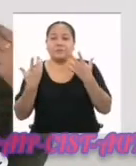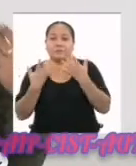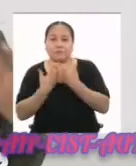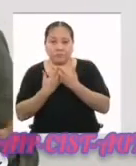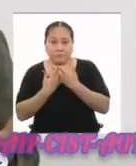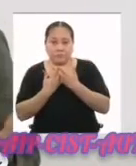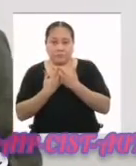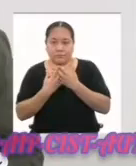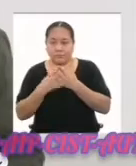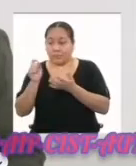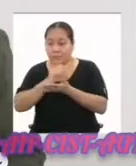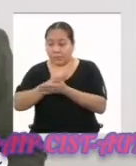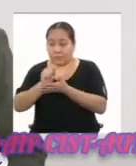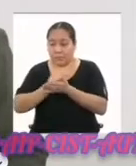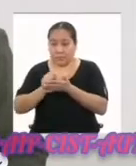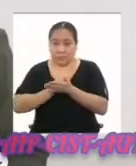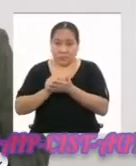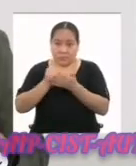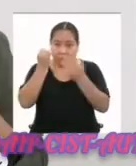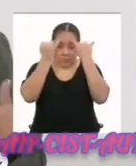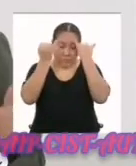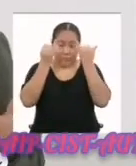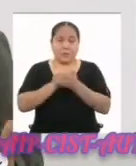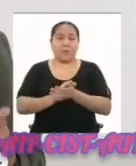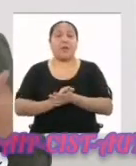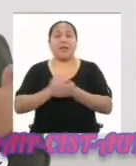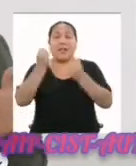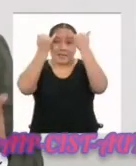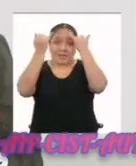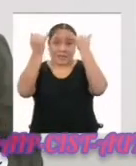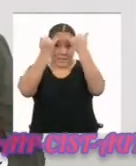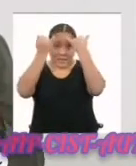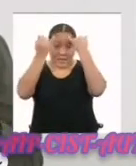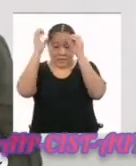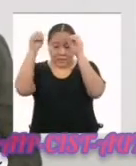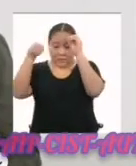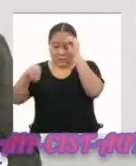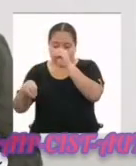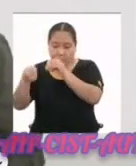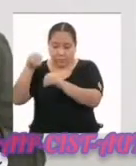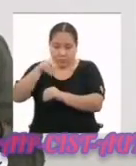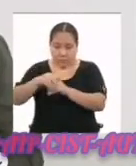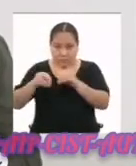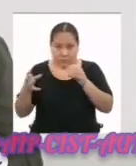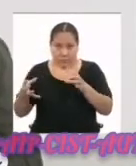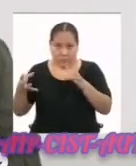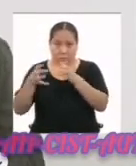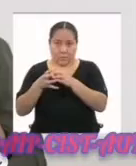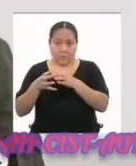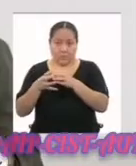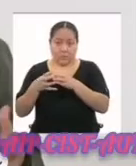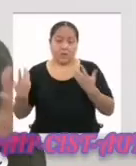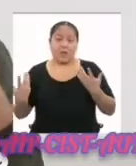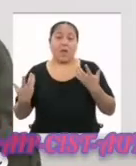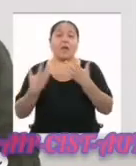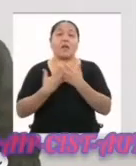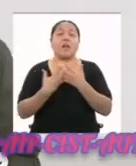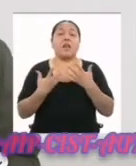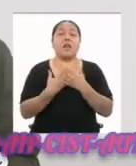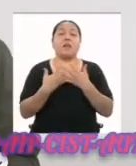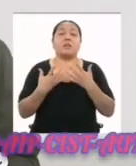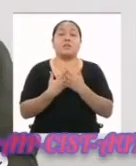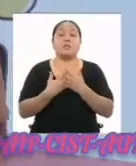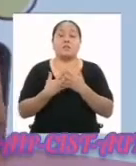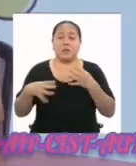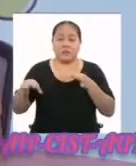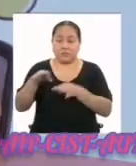lo que se escribe, es decir, las ideas que componen un texto deben estar relacionadas